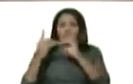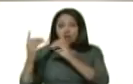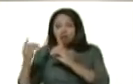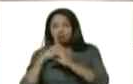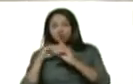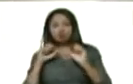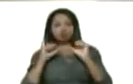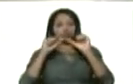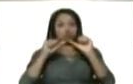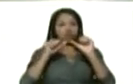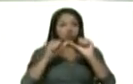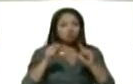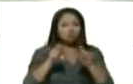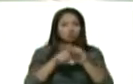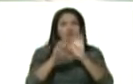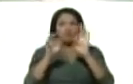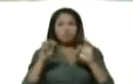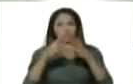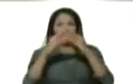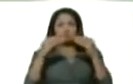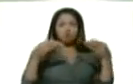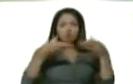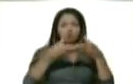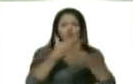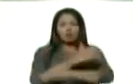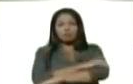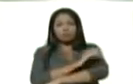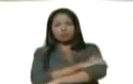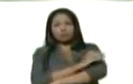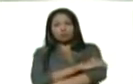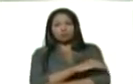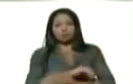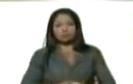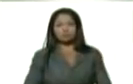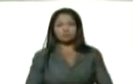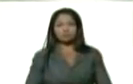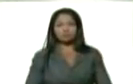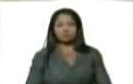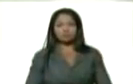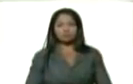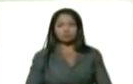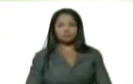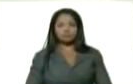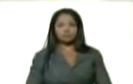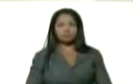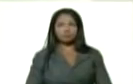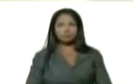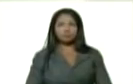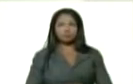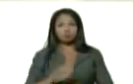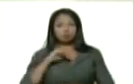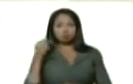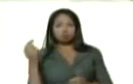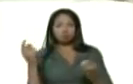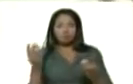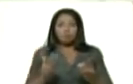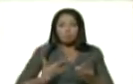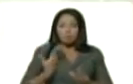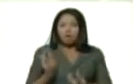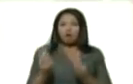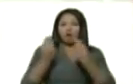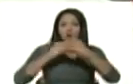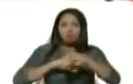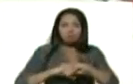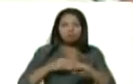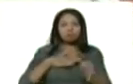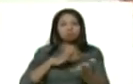llevando adelante con todos los factores de la oposición para llegar a un acuerdo de amplias